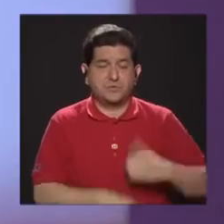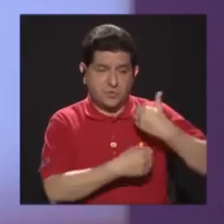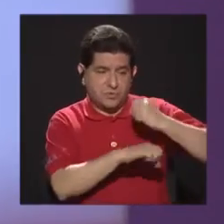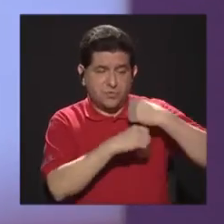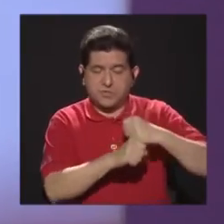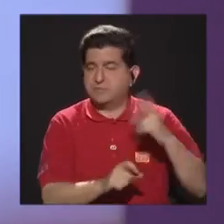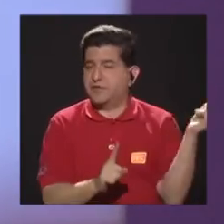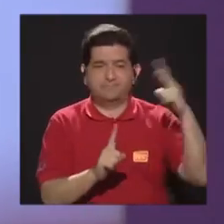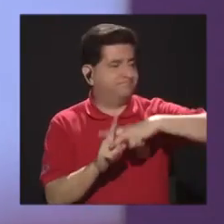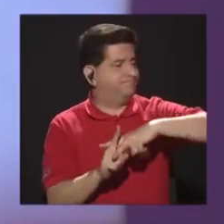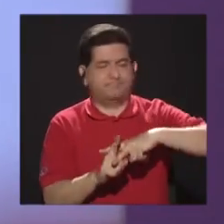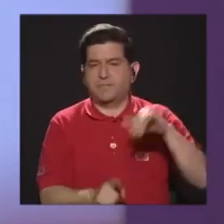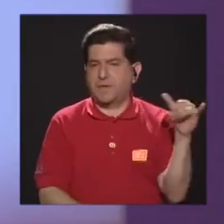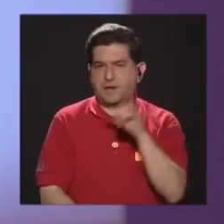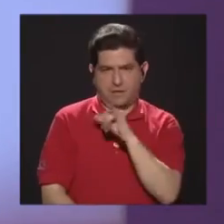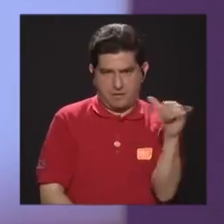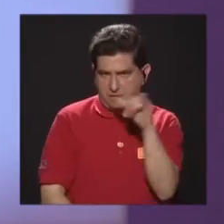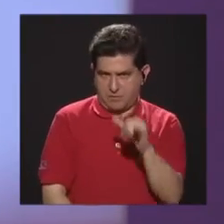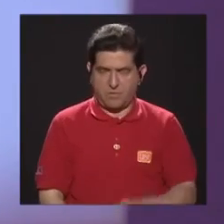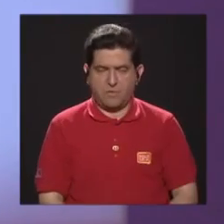Y entonces también